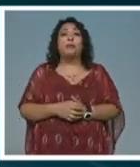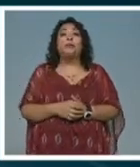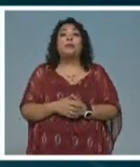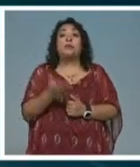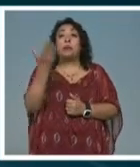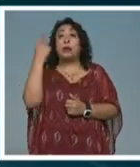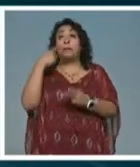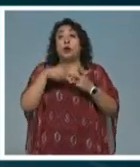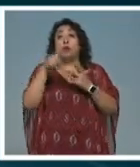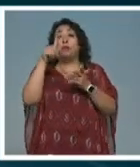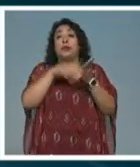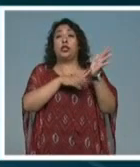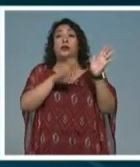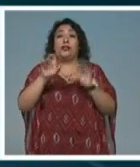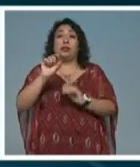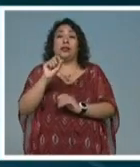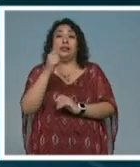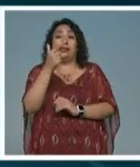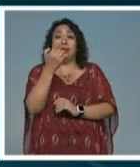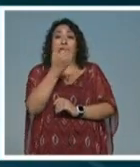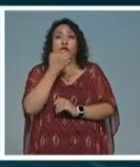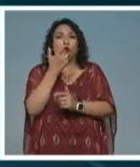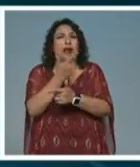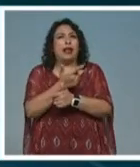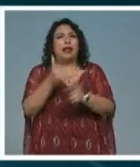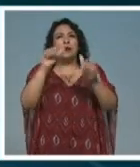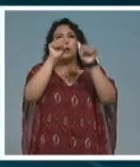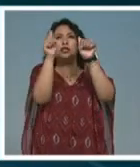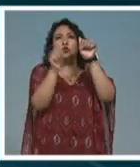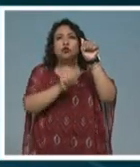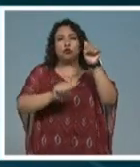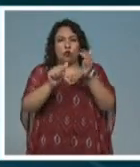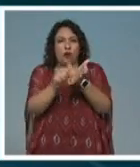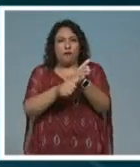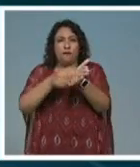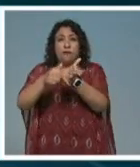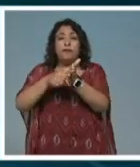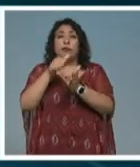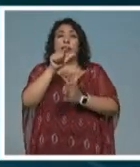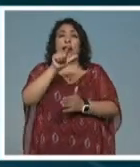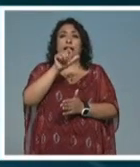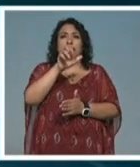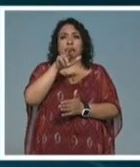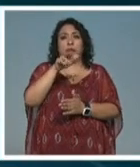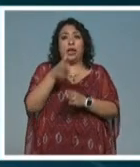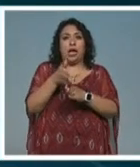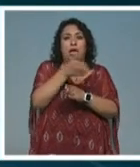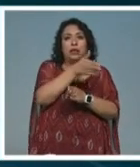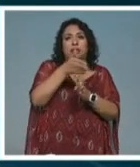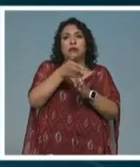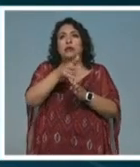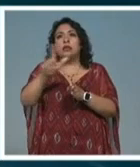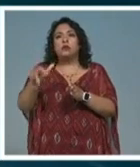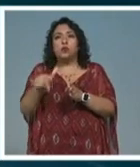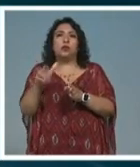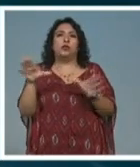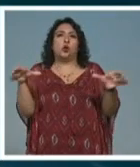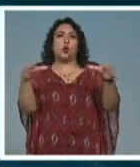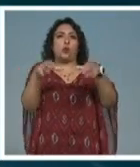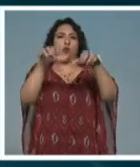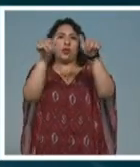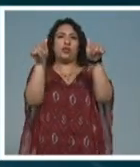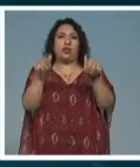Desde su origen en 1927 como Escuela Libre de Escultura y Talla Directa, La Esmeralda marcó un antes y un después para la comunidad